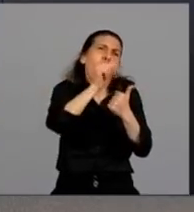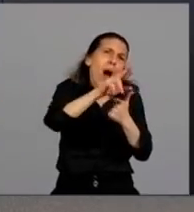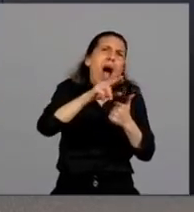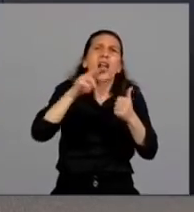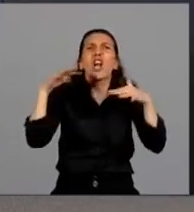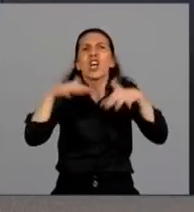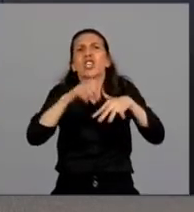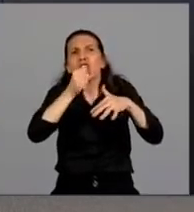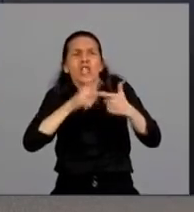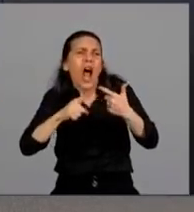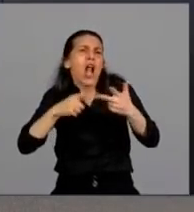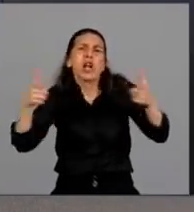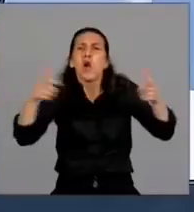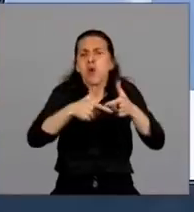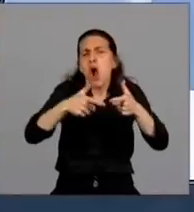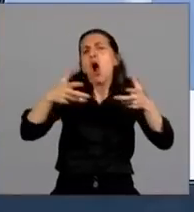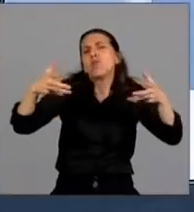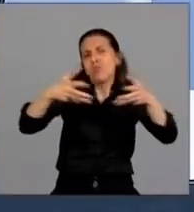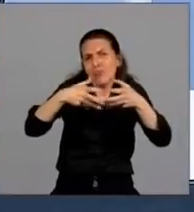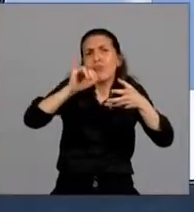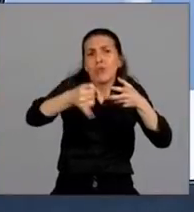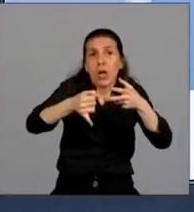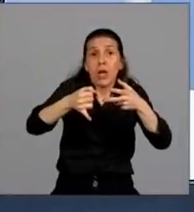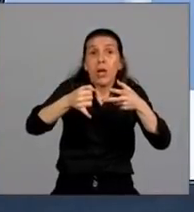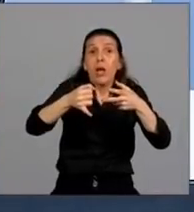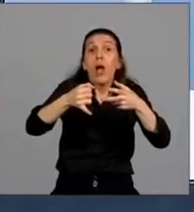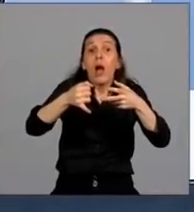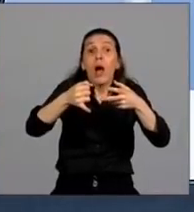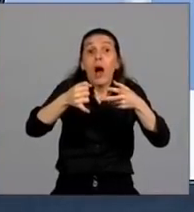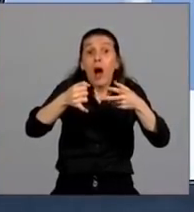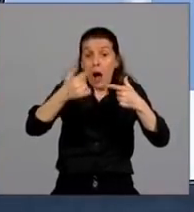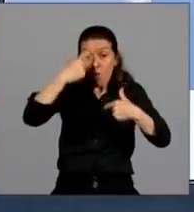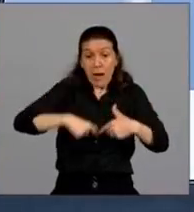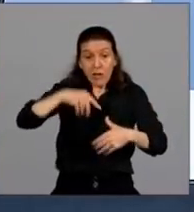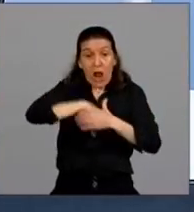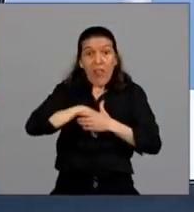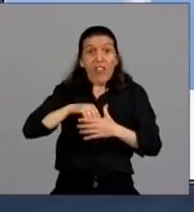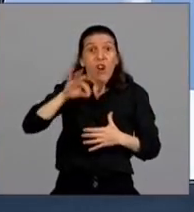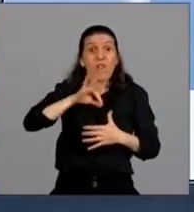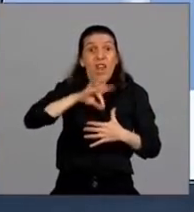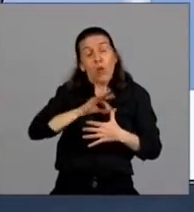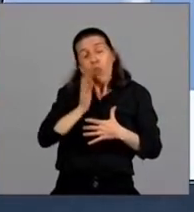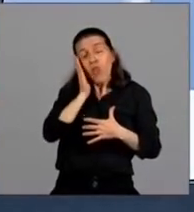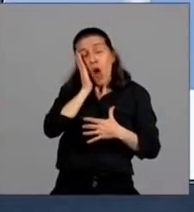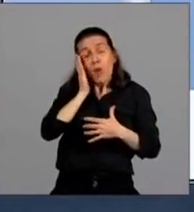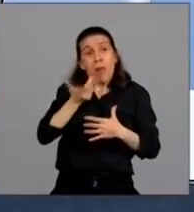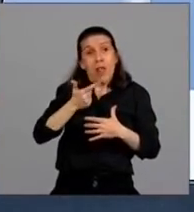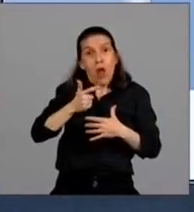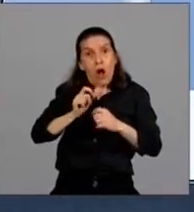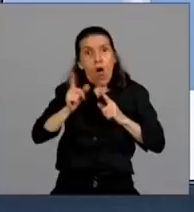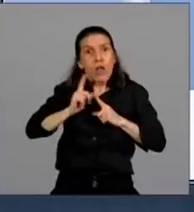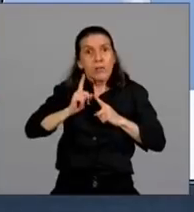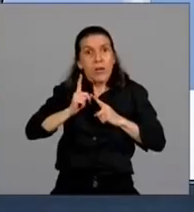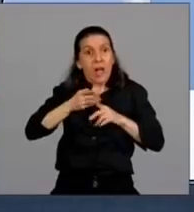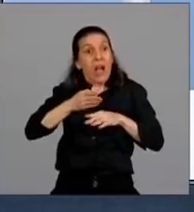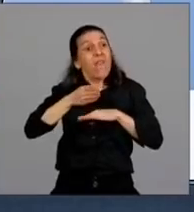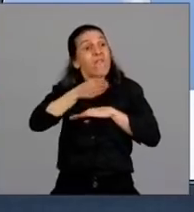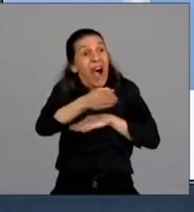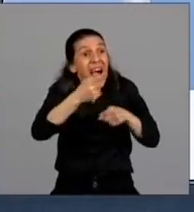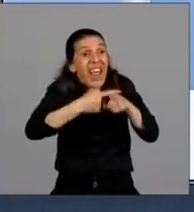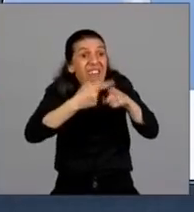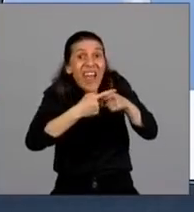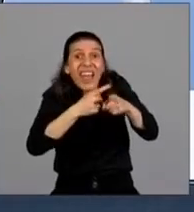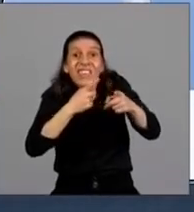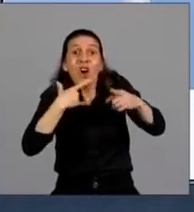recitales, cuando se junte esa persona que no sabemos que es sintomática, va ahí y puede contagiar 200 personas, en